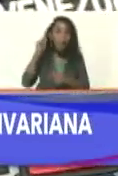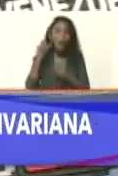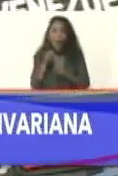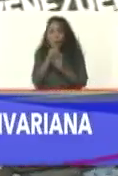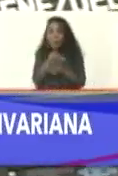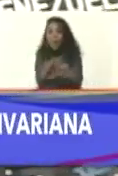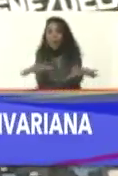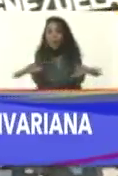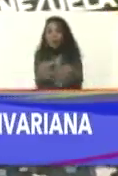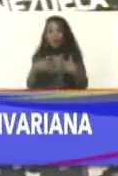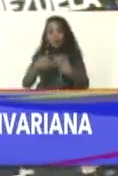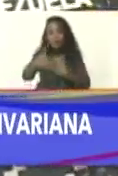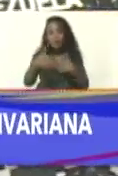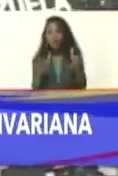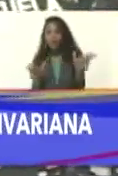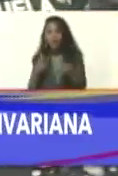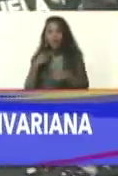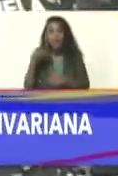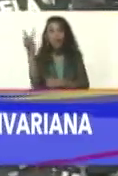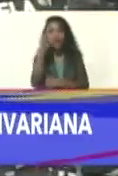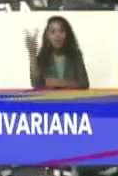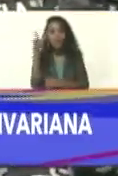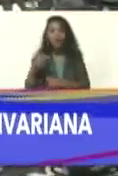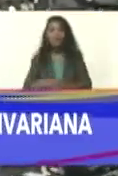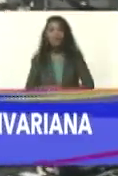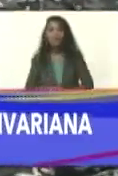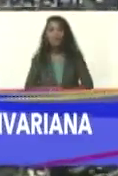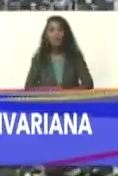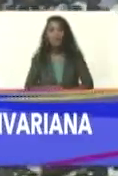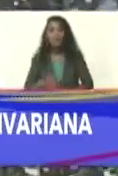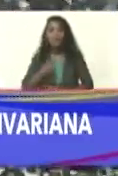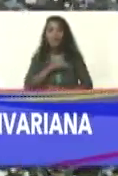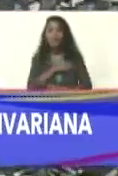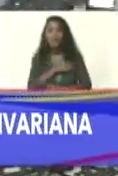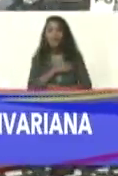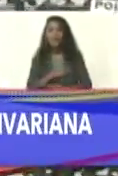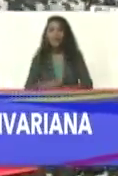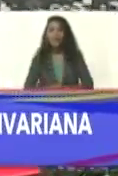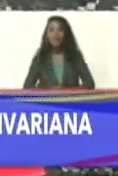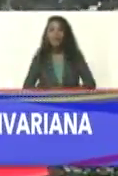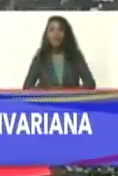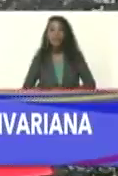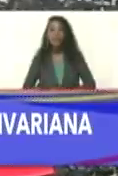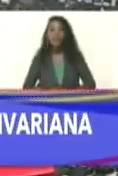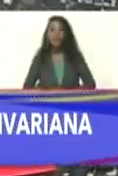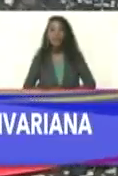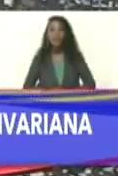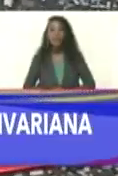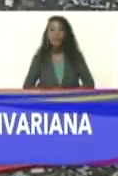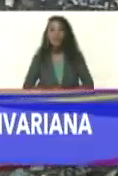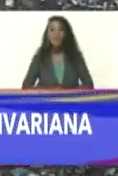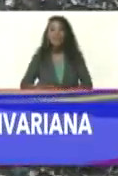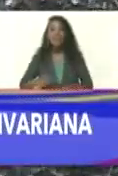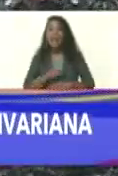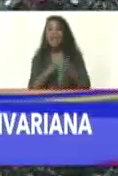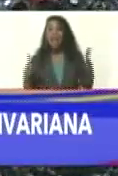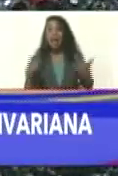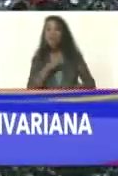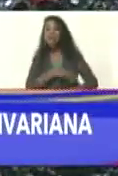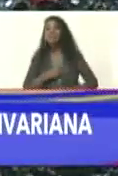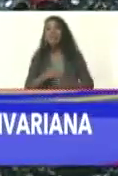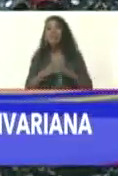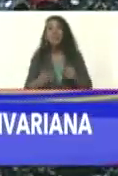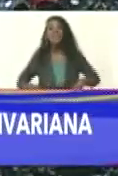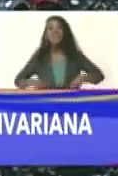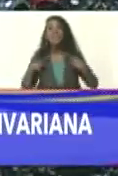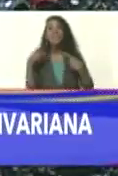largo y ancho del territorio. Nuestro comandante supremo Hugo Chávez en el 2011, mi comandante, creó la gran misión A Toda Vida